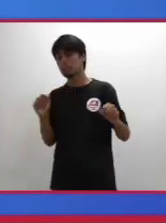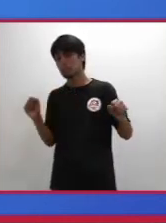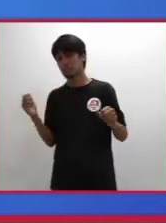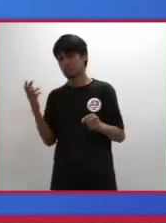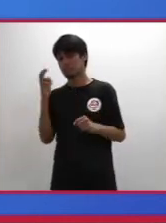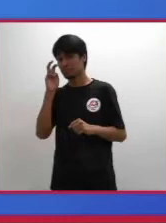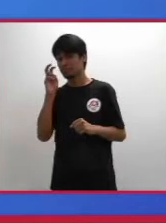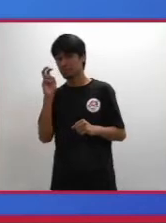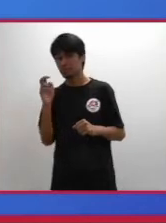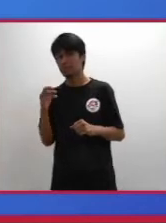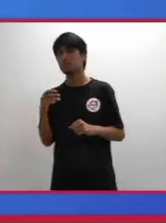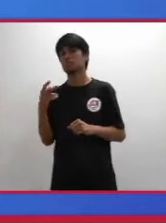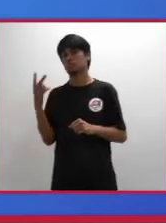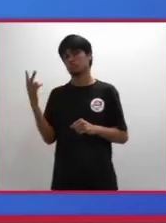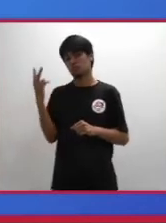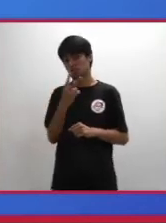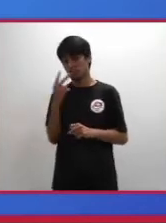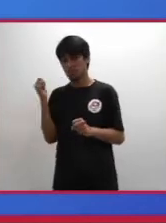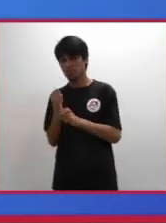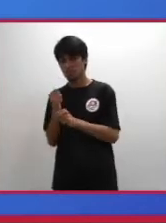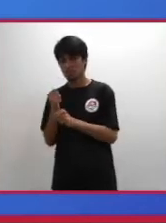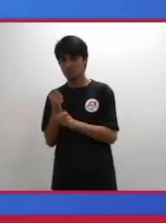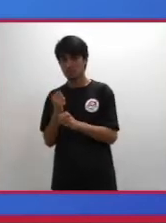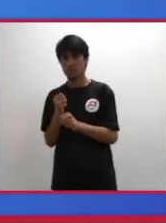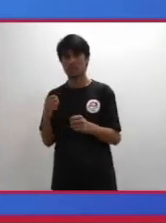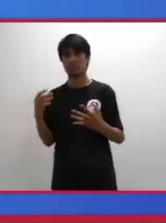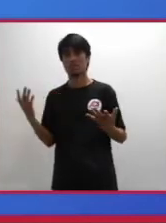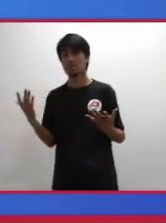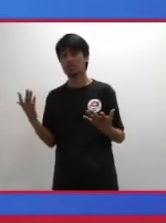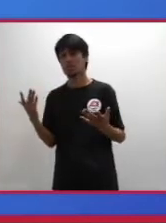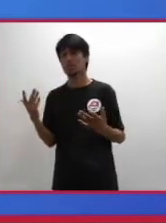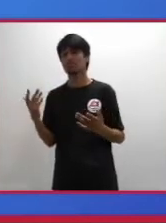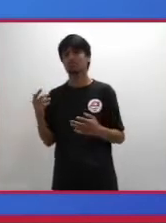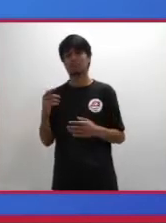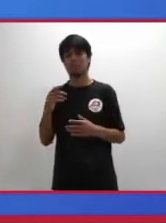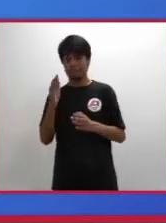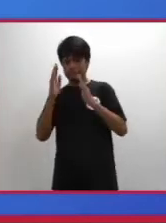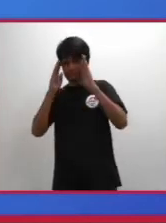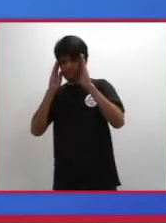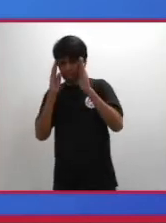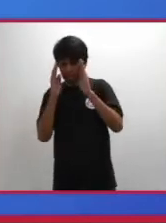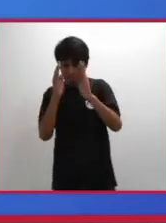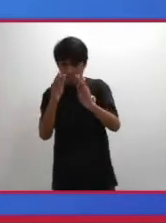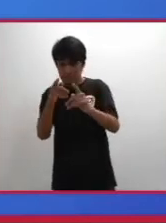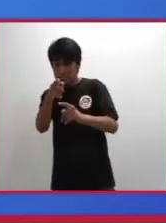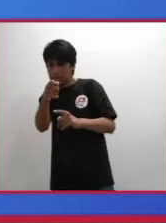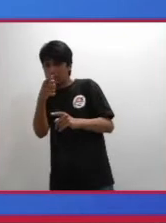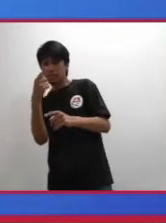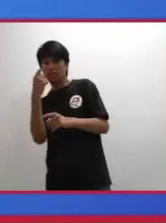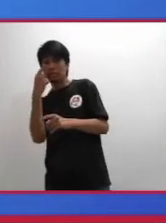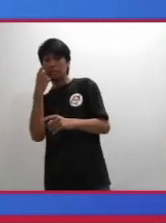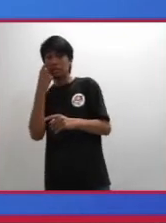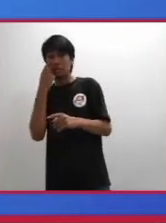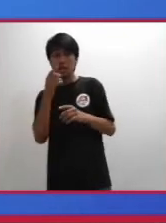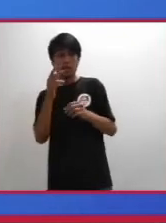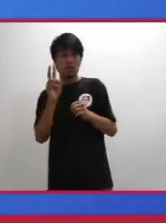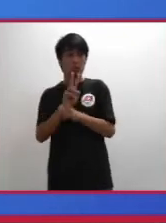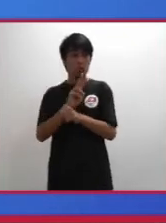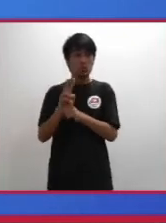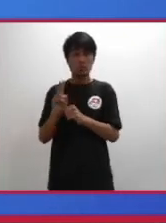existen dos trabajadores que no están teniendo bien